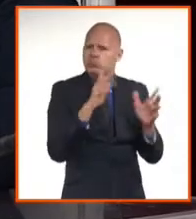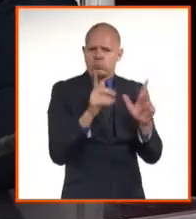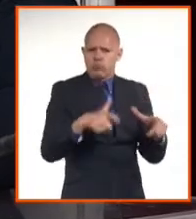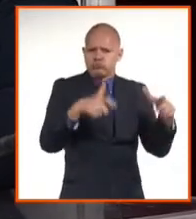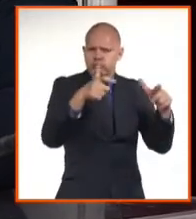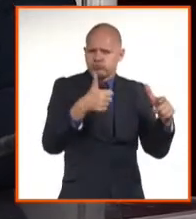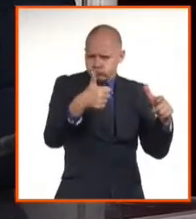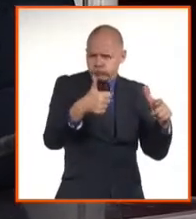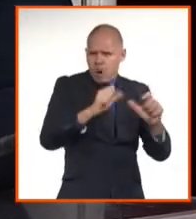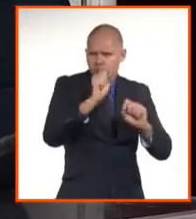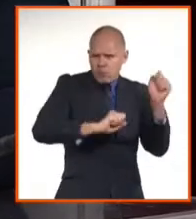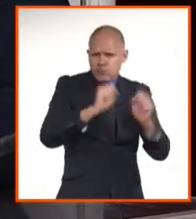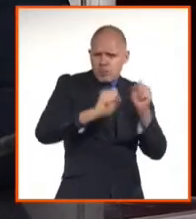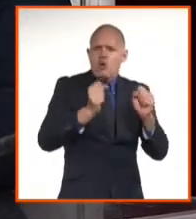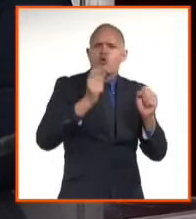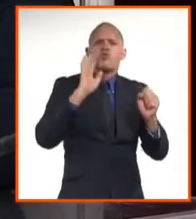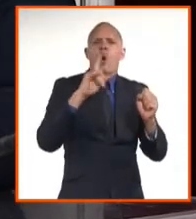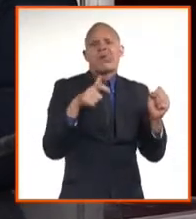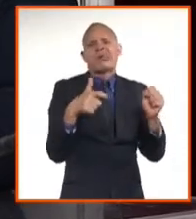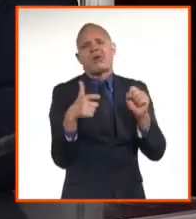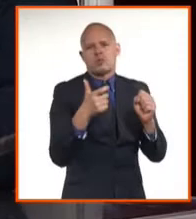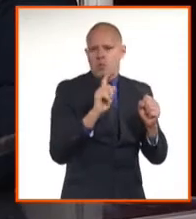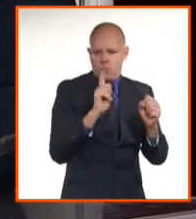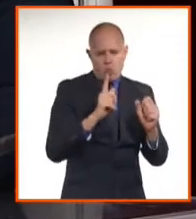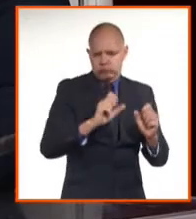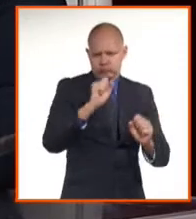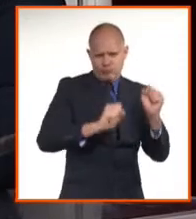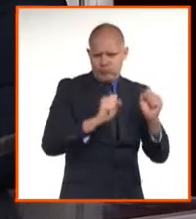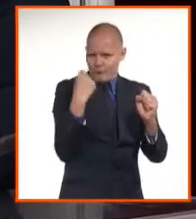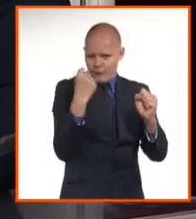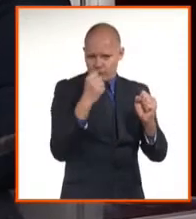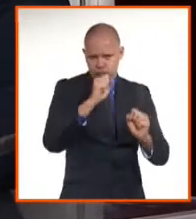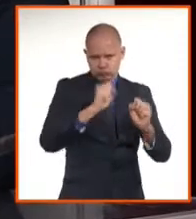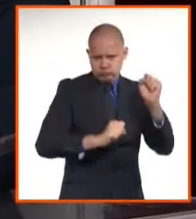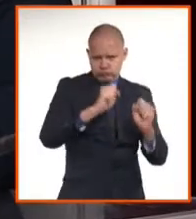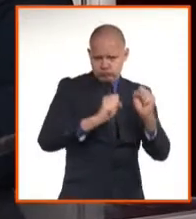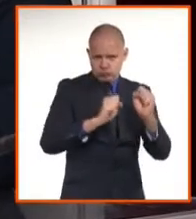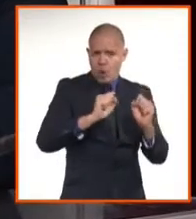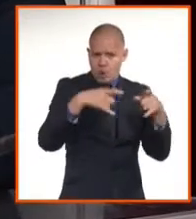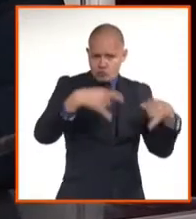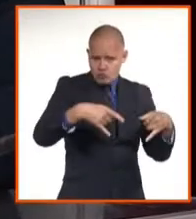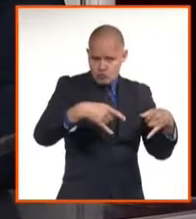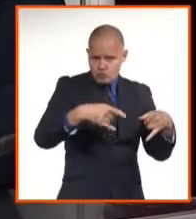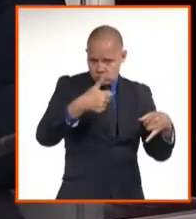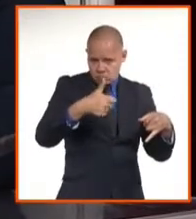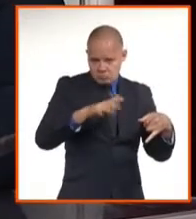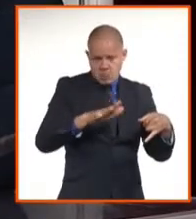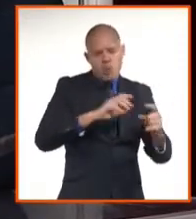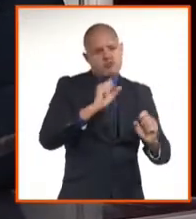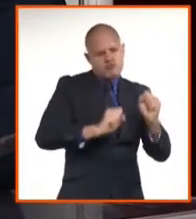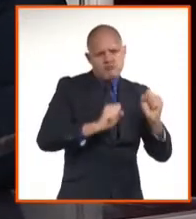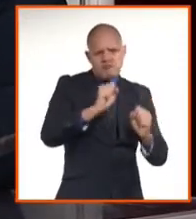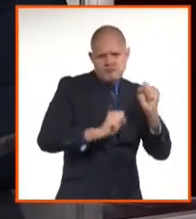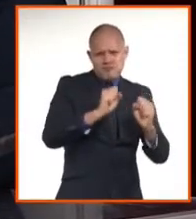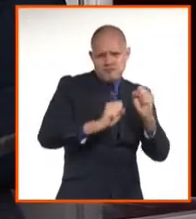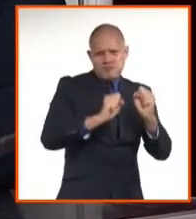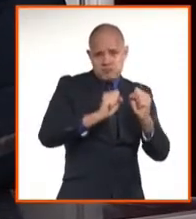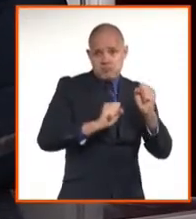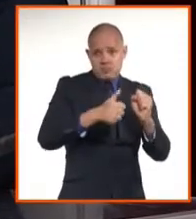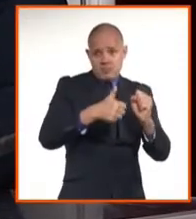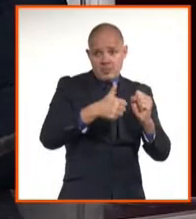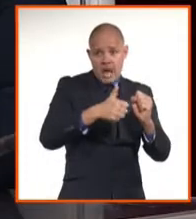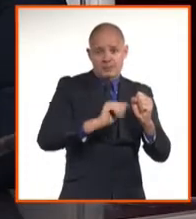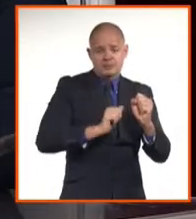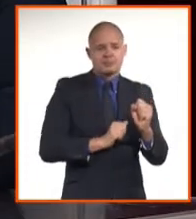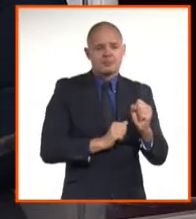pruebas eléctricas, un programa, un protocolo que hay que seguir y después de eso ya sincronizar el bloque que realmente